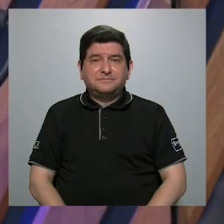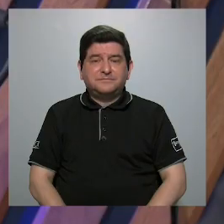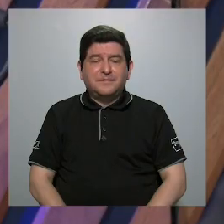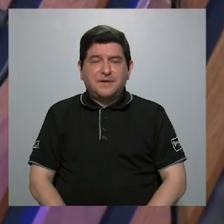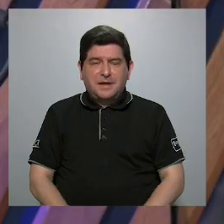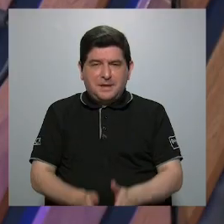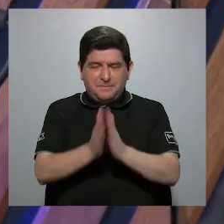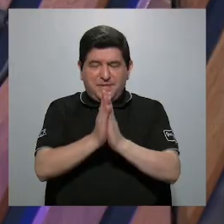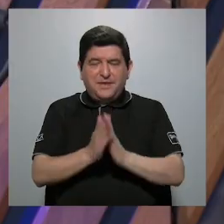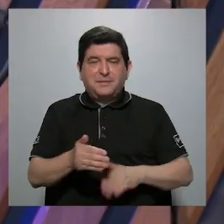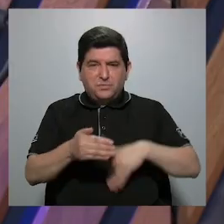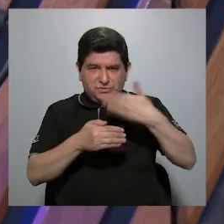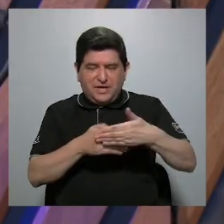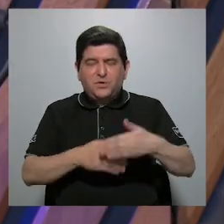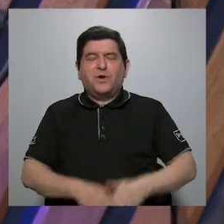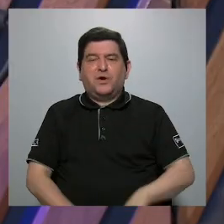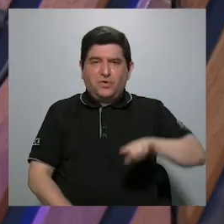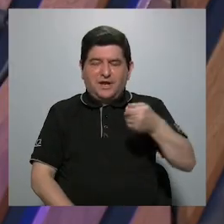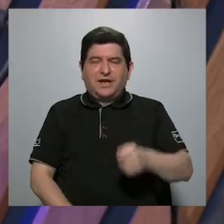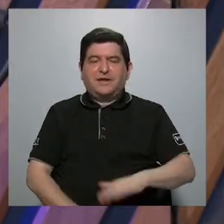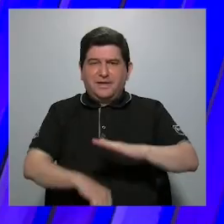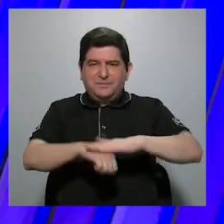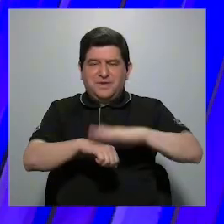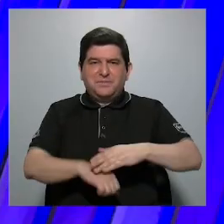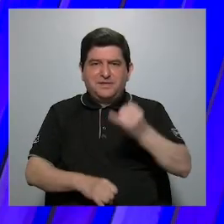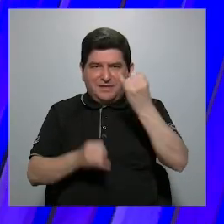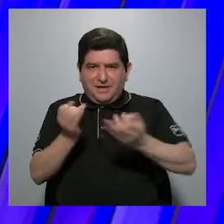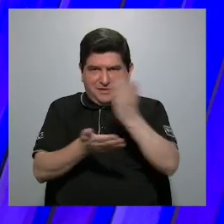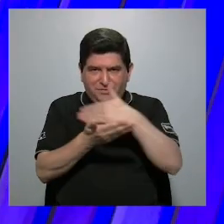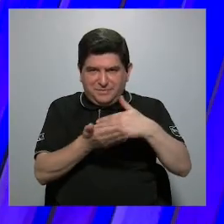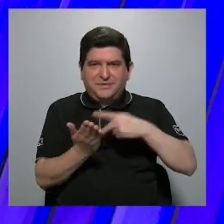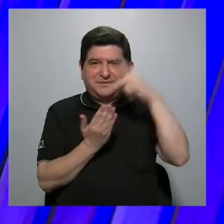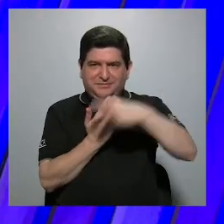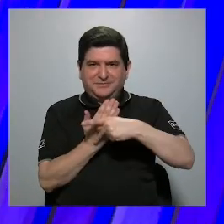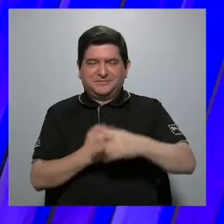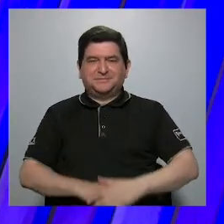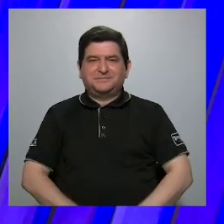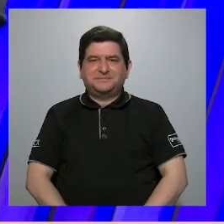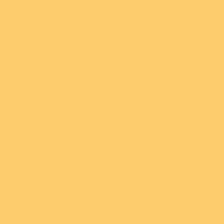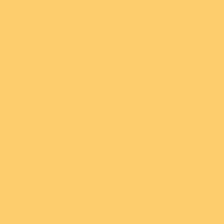vamos a pedirle al canal que nos invite para el tercero y último segmento.